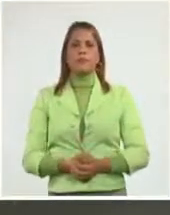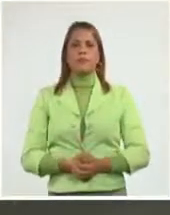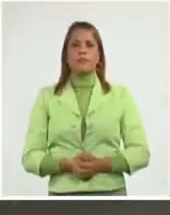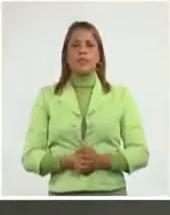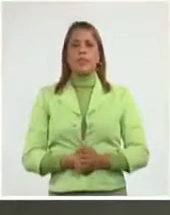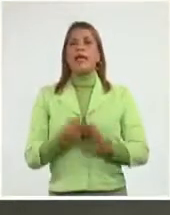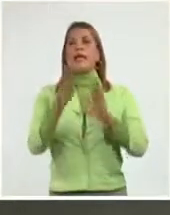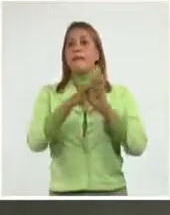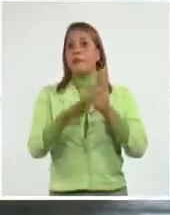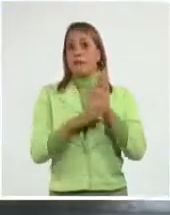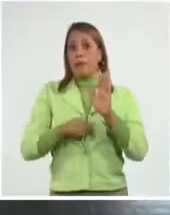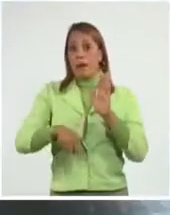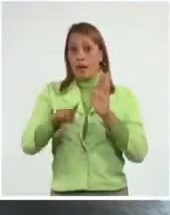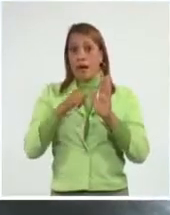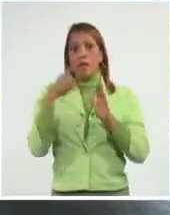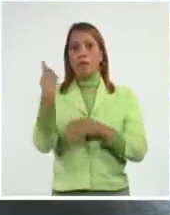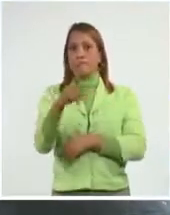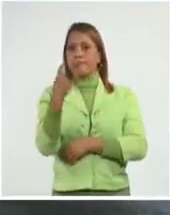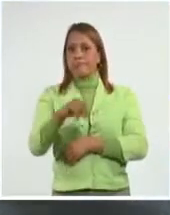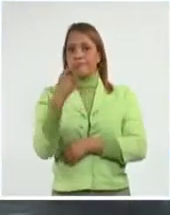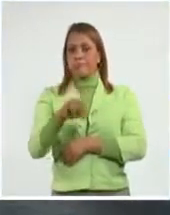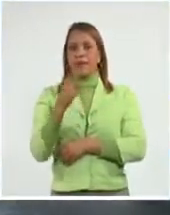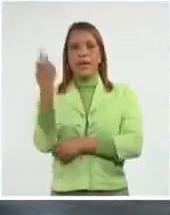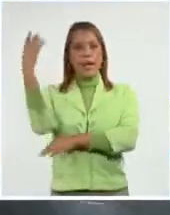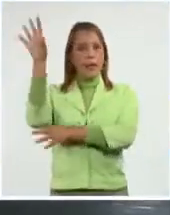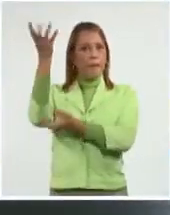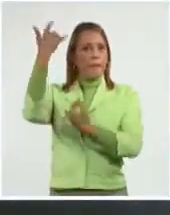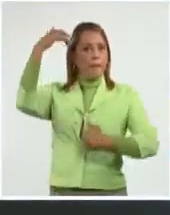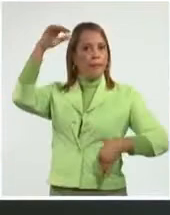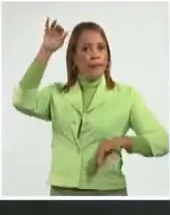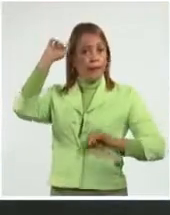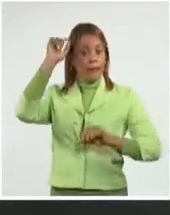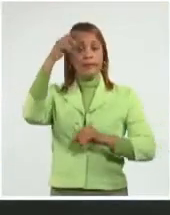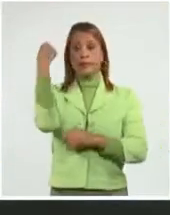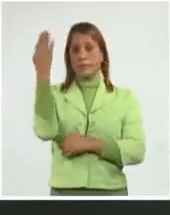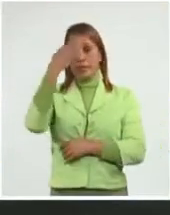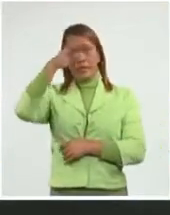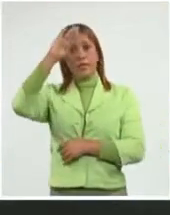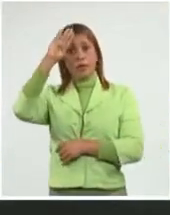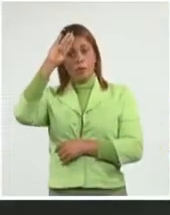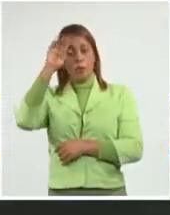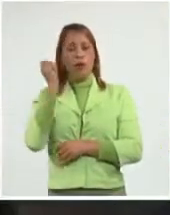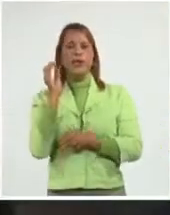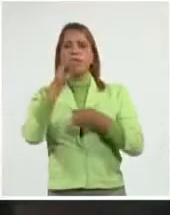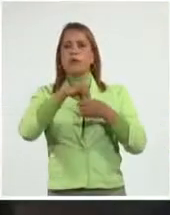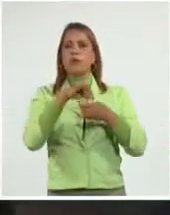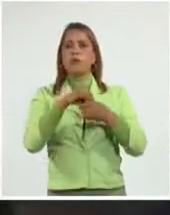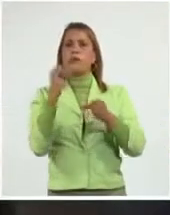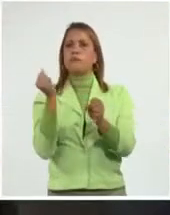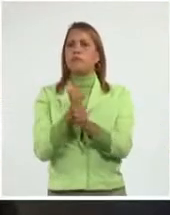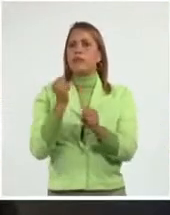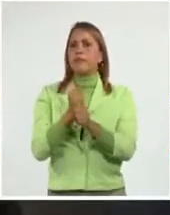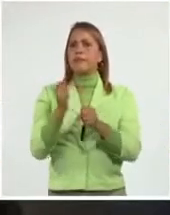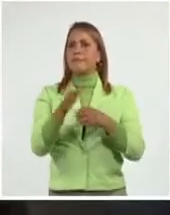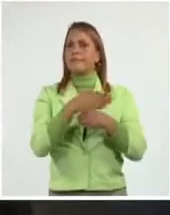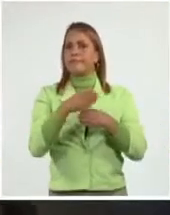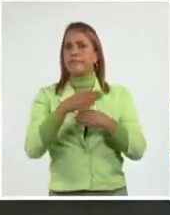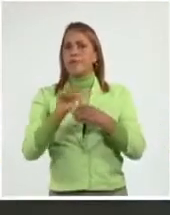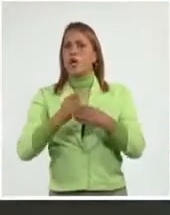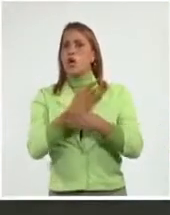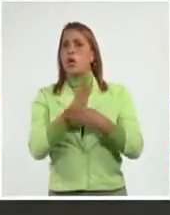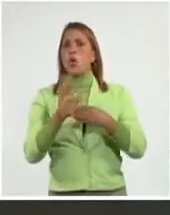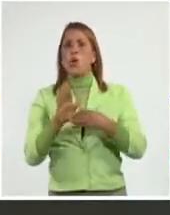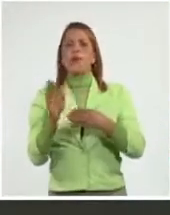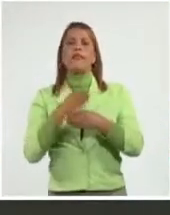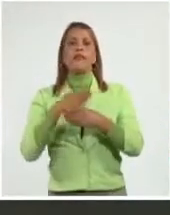El programa que actualmente ensaya el Ballet Nacional de Cuba para el Teatro Sauto incluye las obras Love, Fear, Loss,